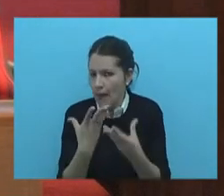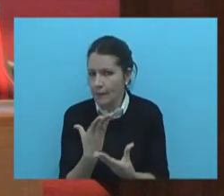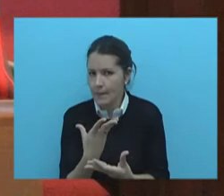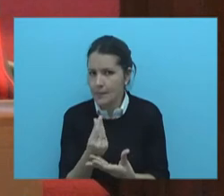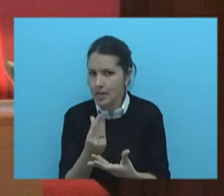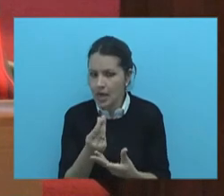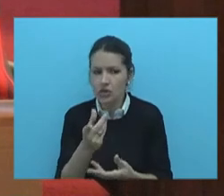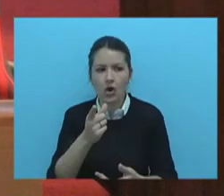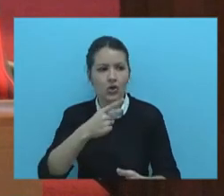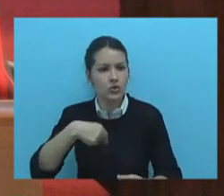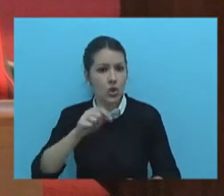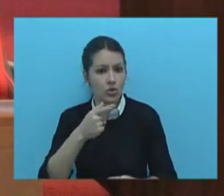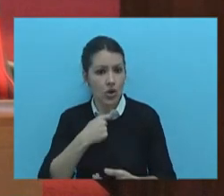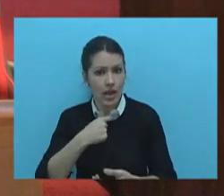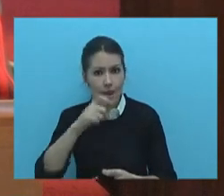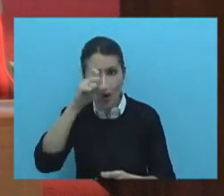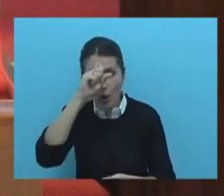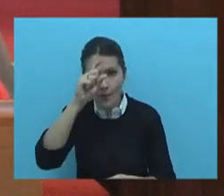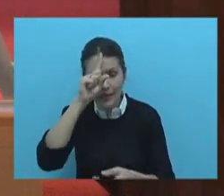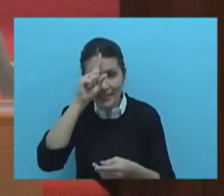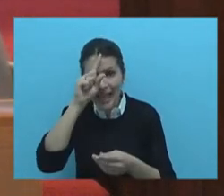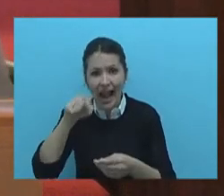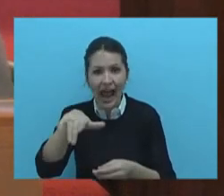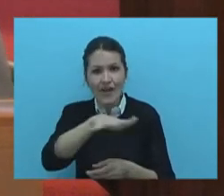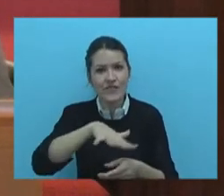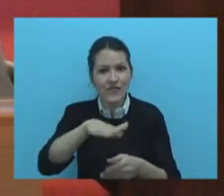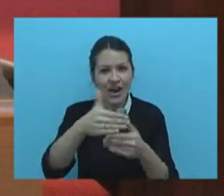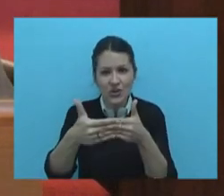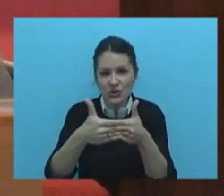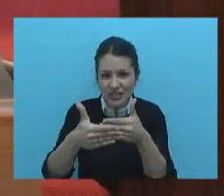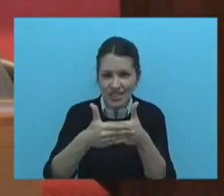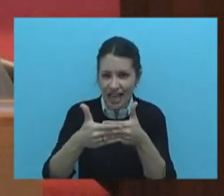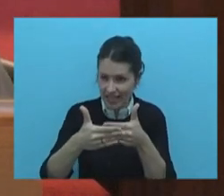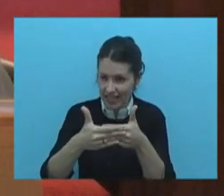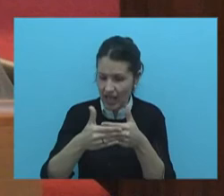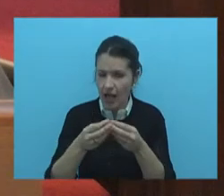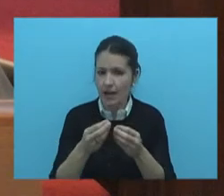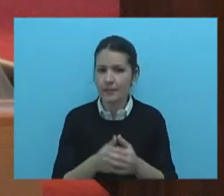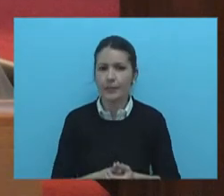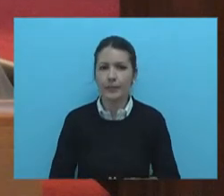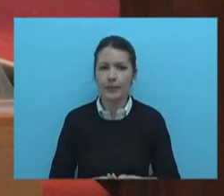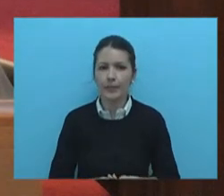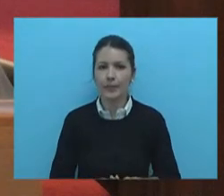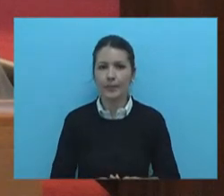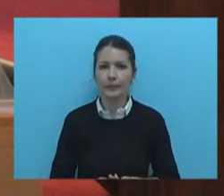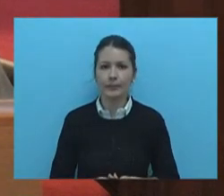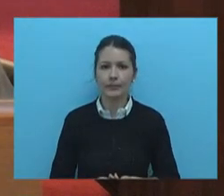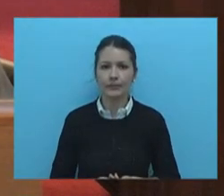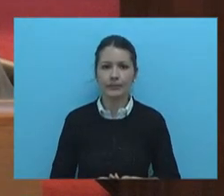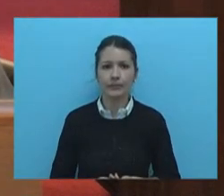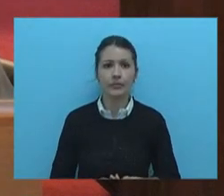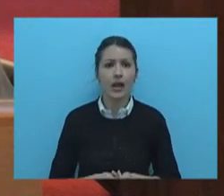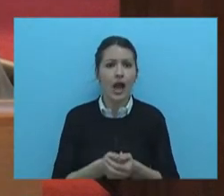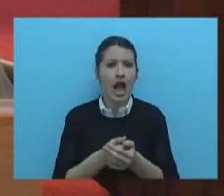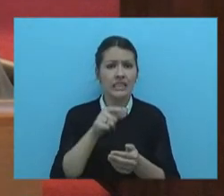porque debido a eso, a hecho delictivo y hecho de violencia que hay personas que han perdido la